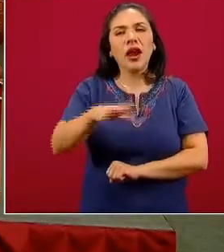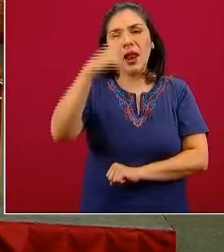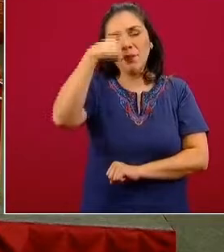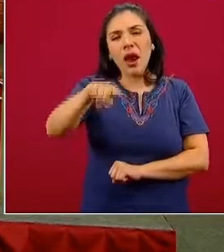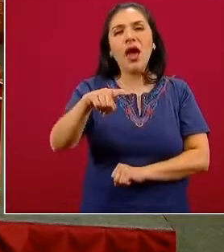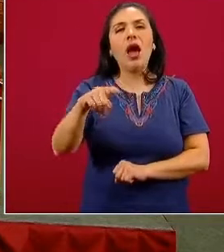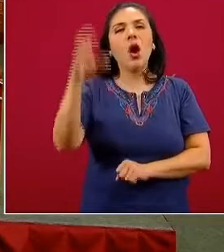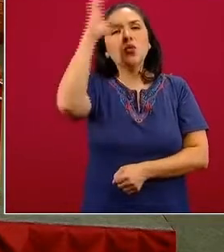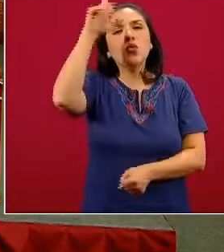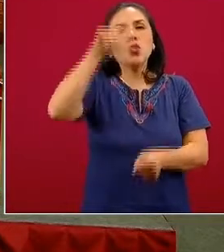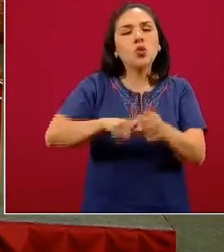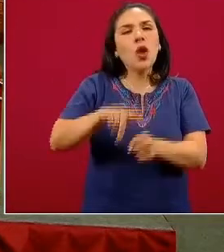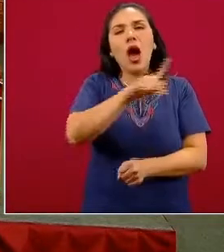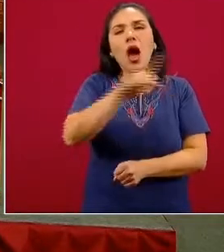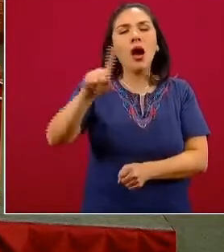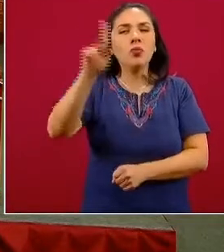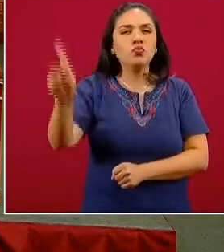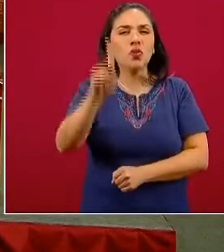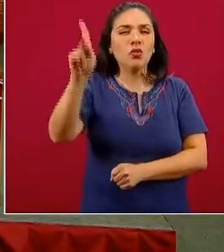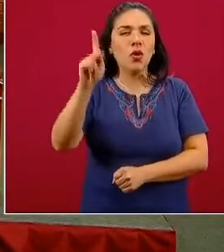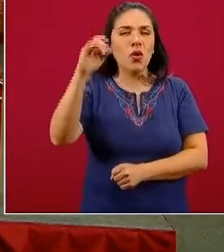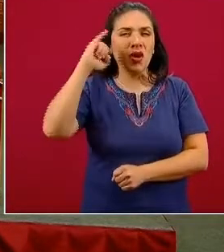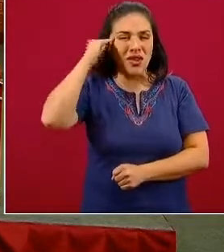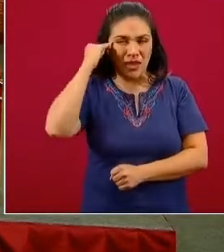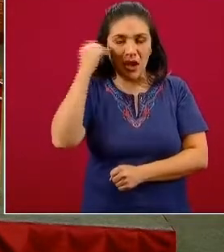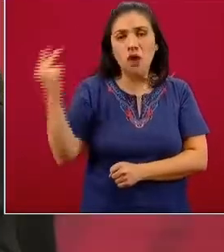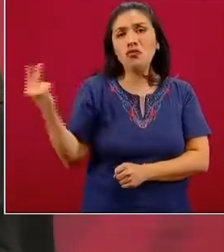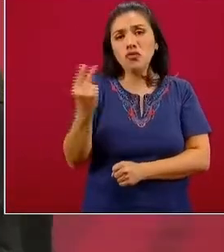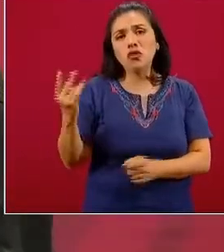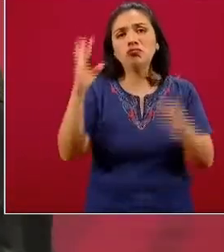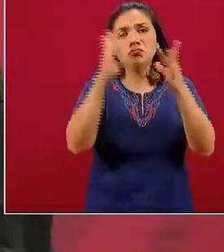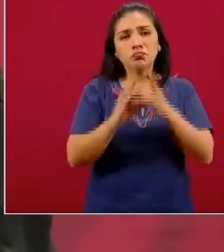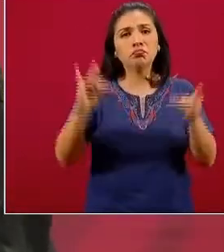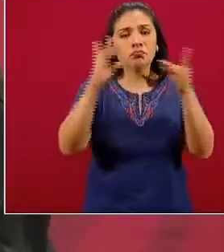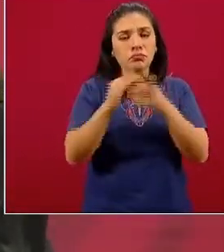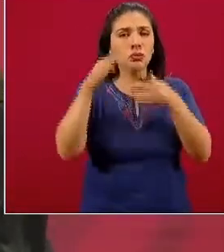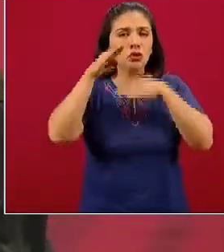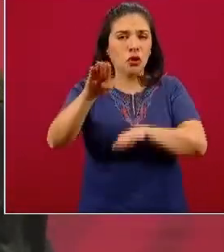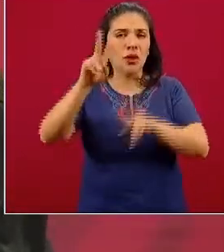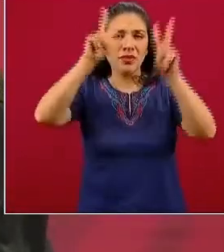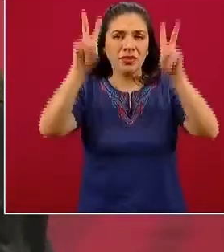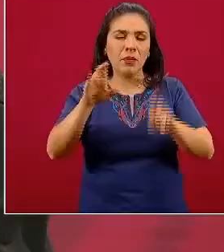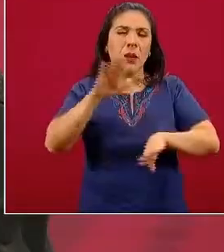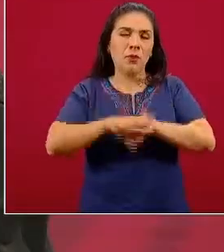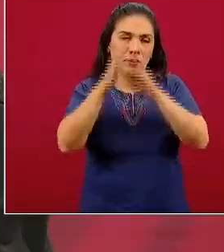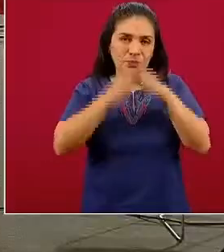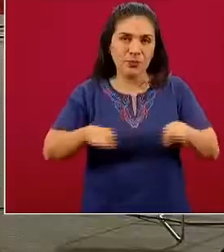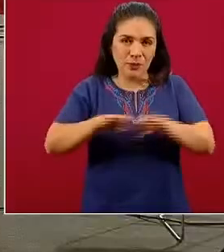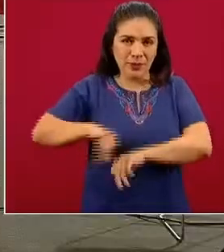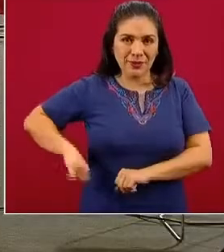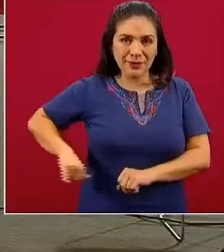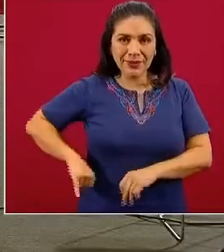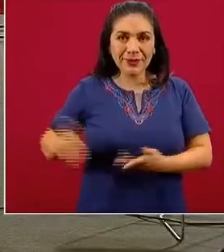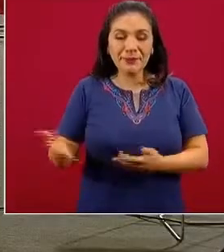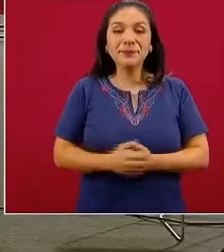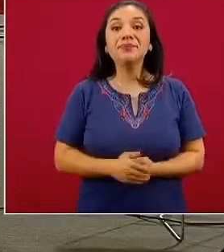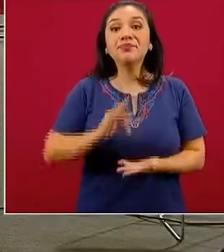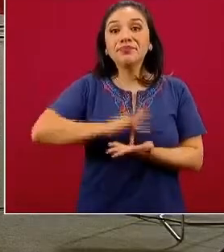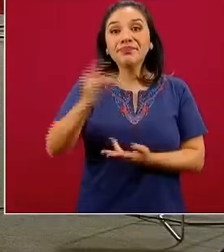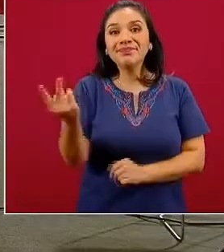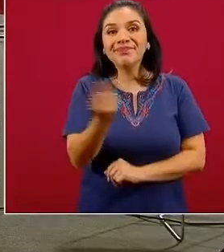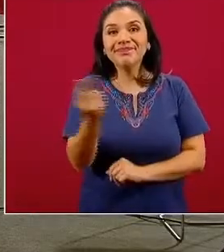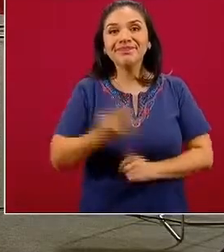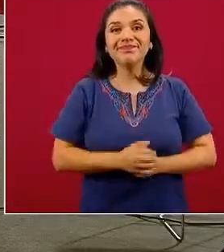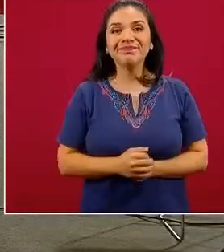Urbanas de la Secretaría de Cultura, y ambos van a abordar este tema de especial interés. Muchas